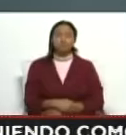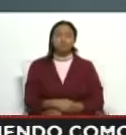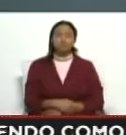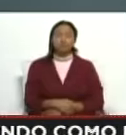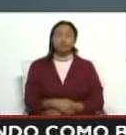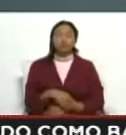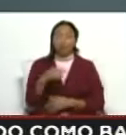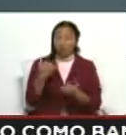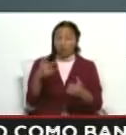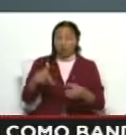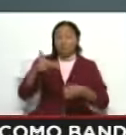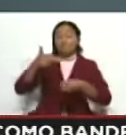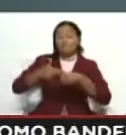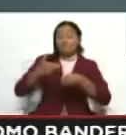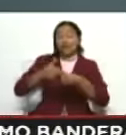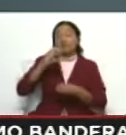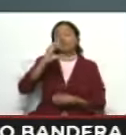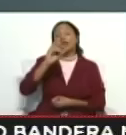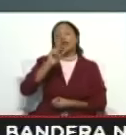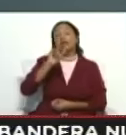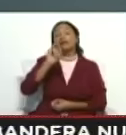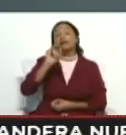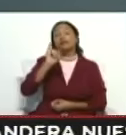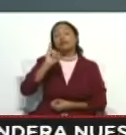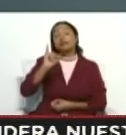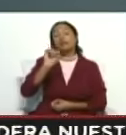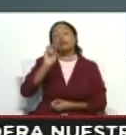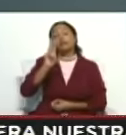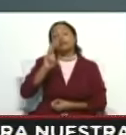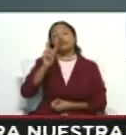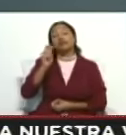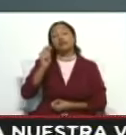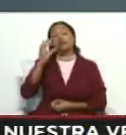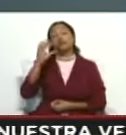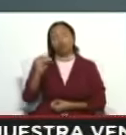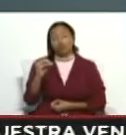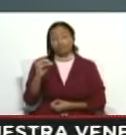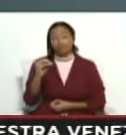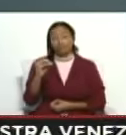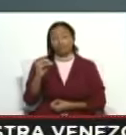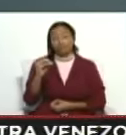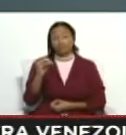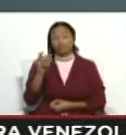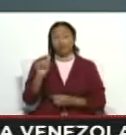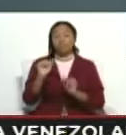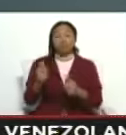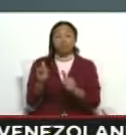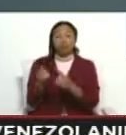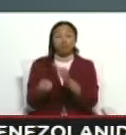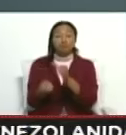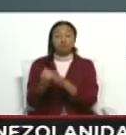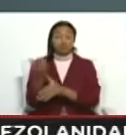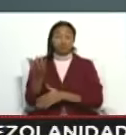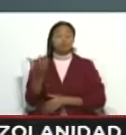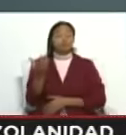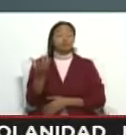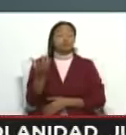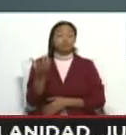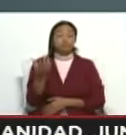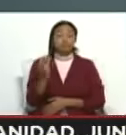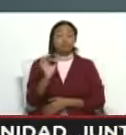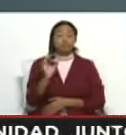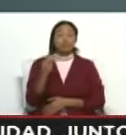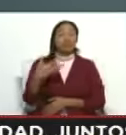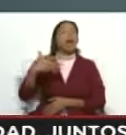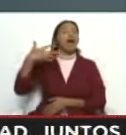PDVSA Cripto, en el desmantelamiento que existió en la Cuarta República, 40